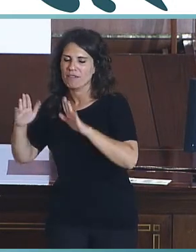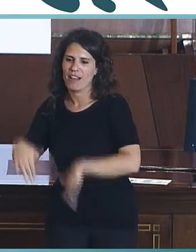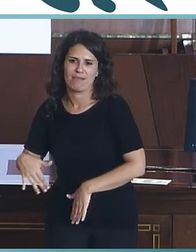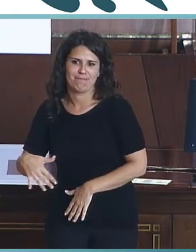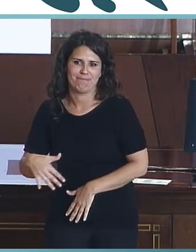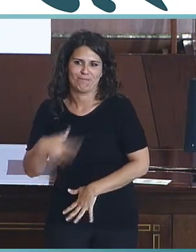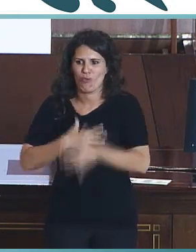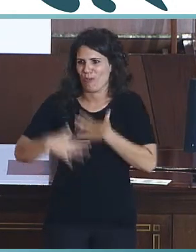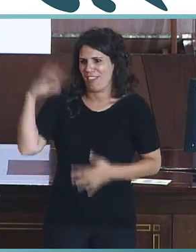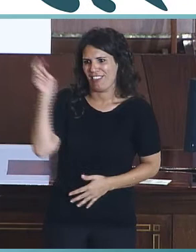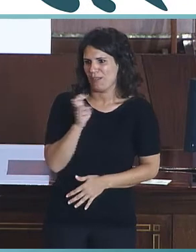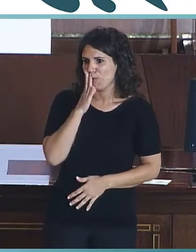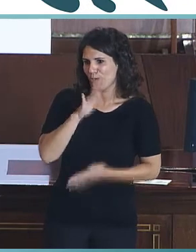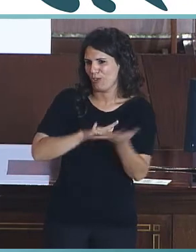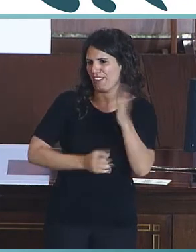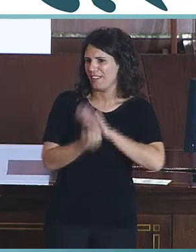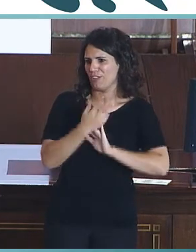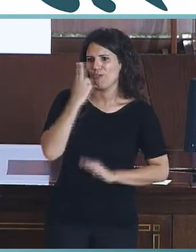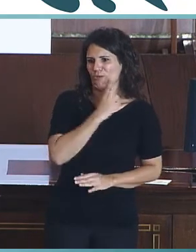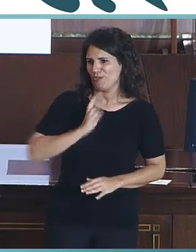nosotros debido a otros compromisos.